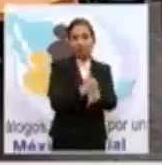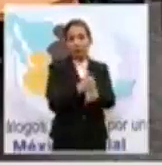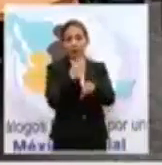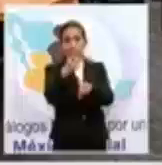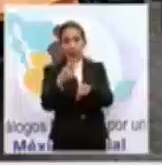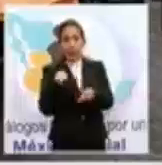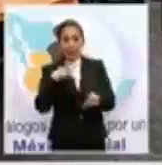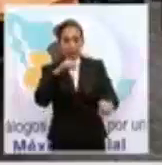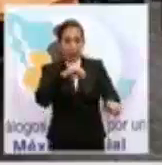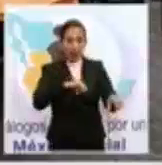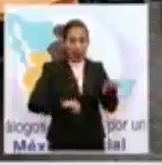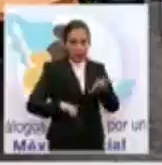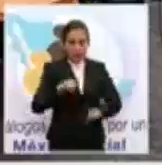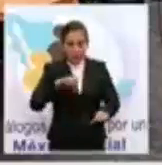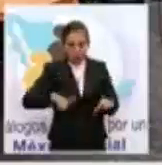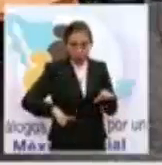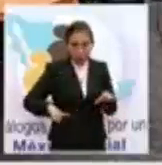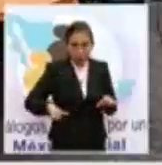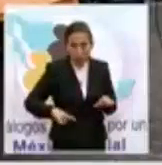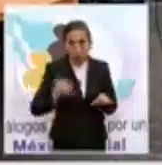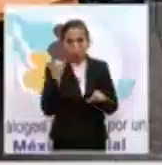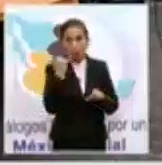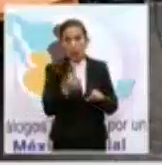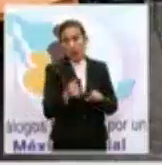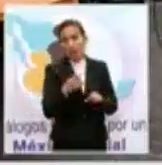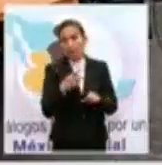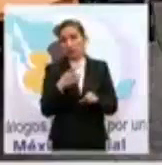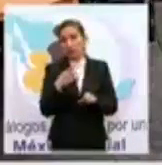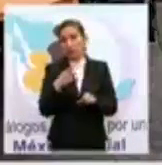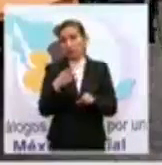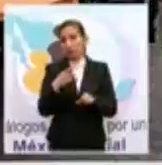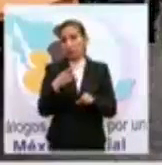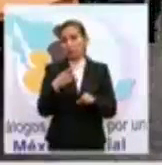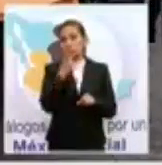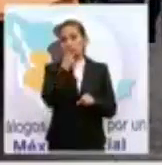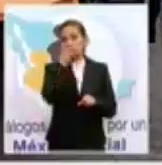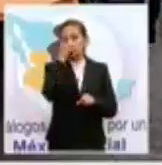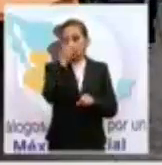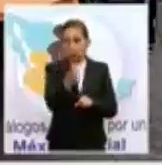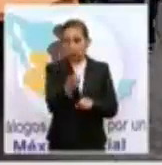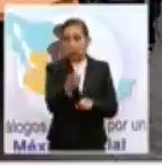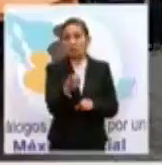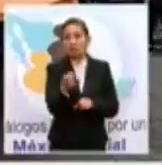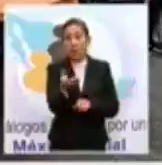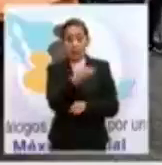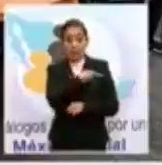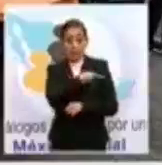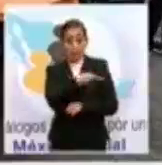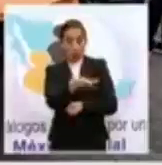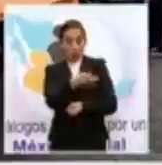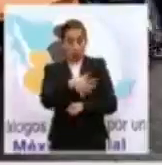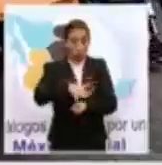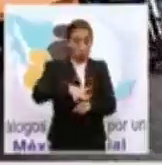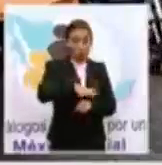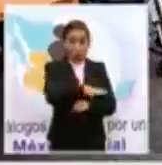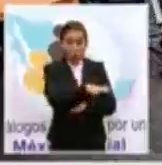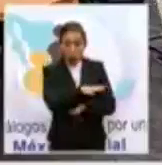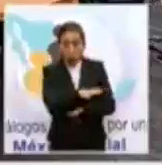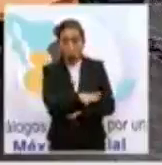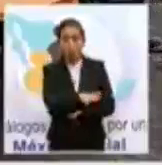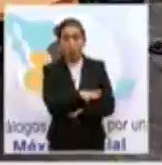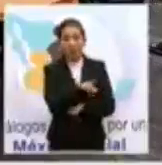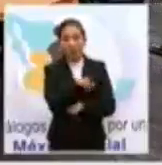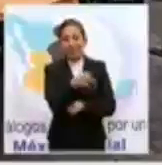la política social y su evaluación. Nos dijo, la pobreza